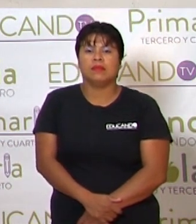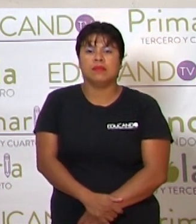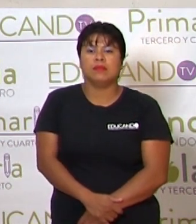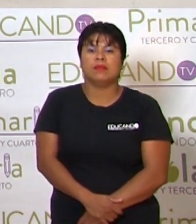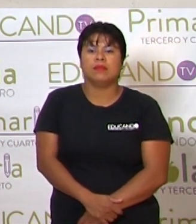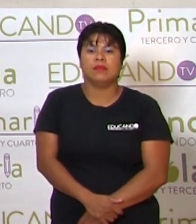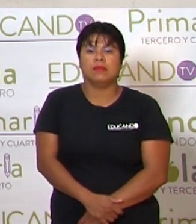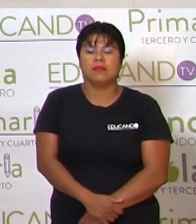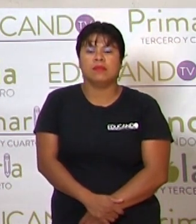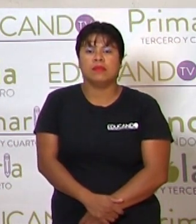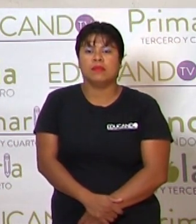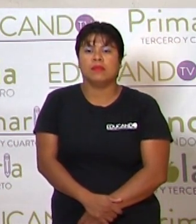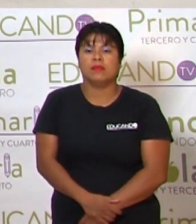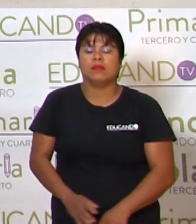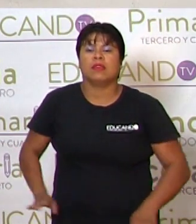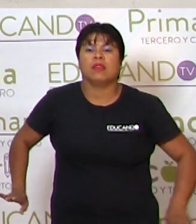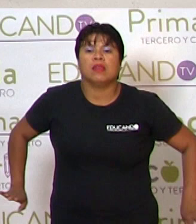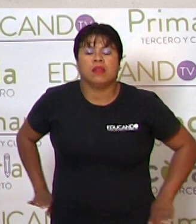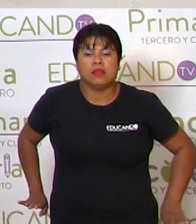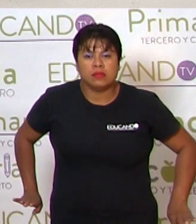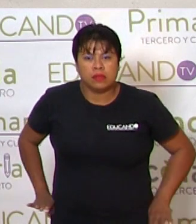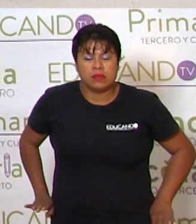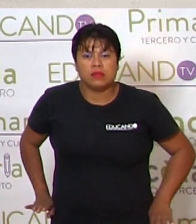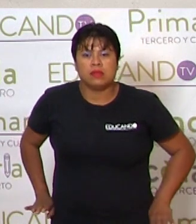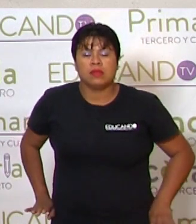de un